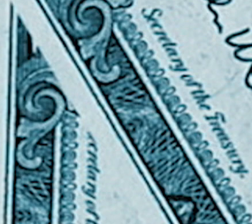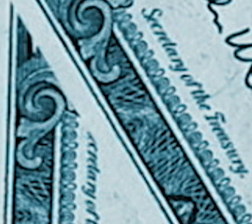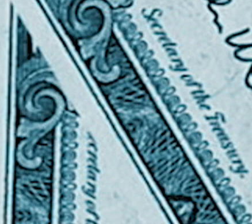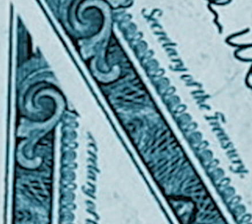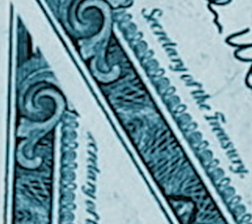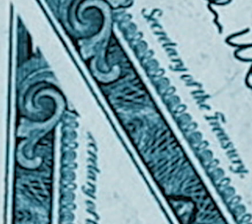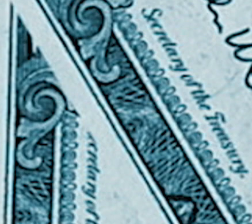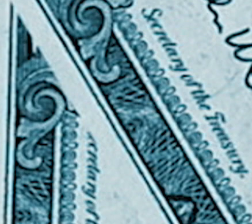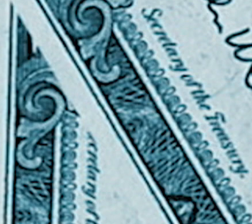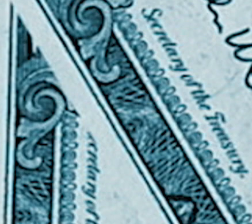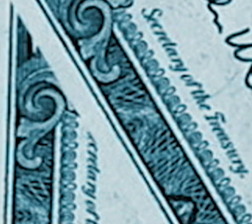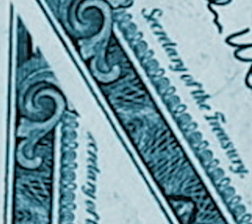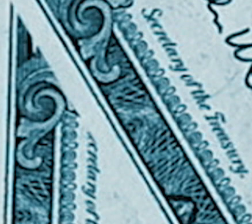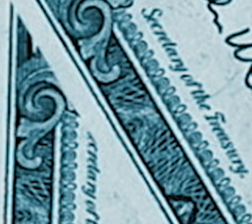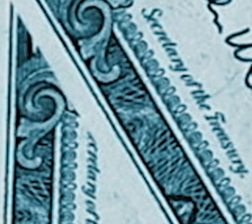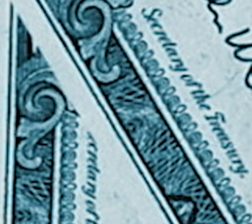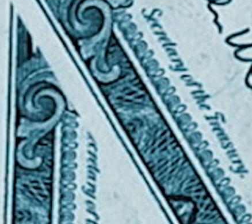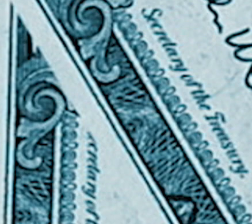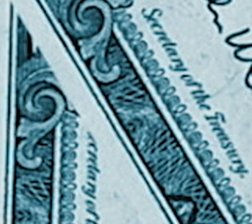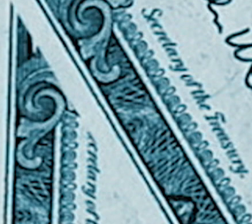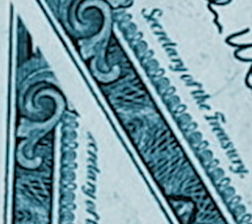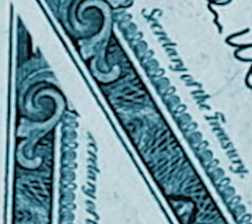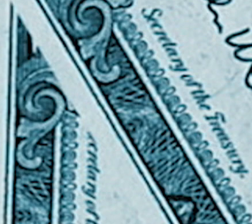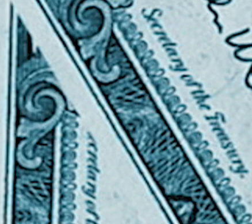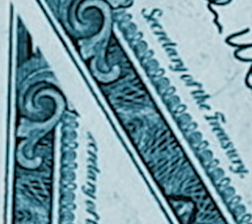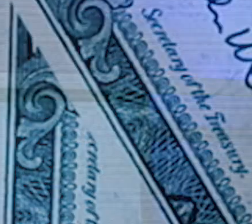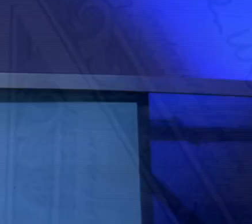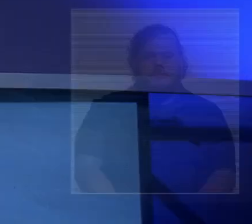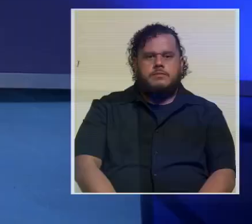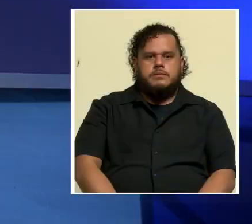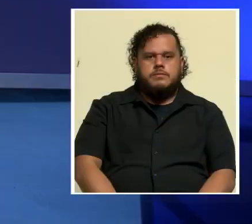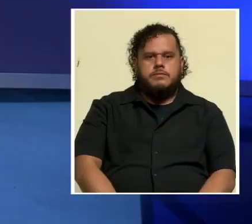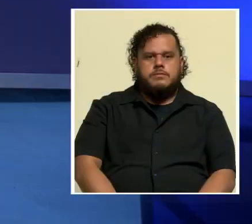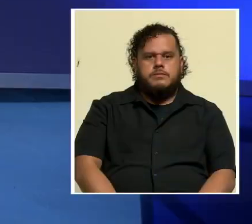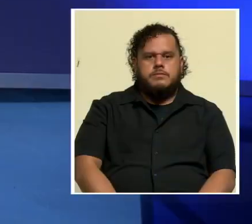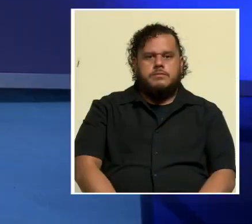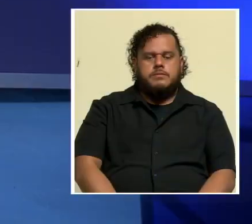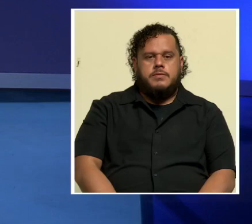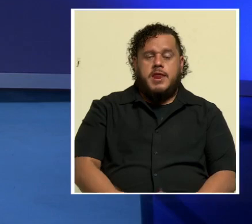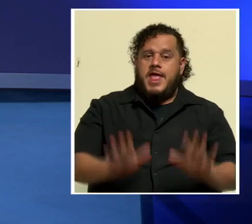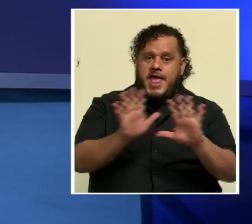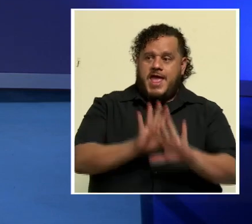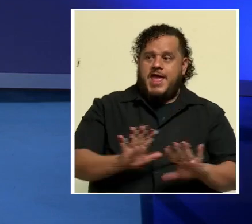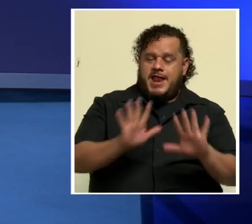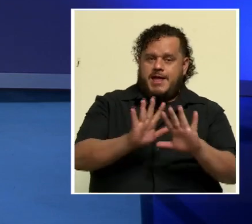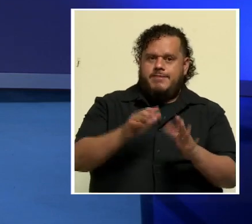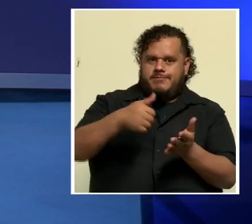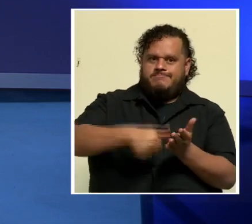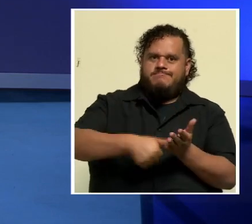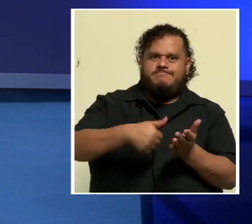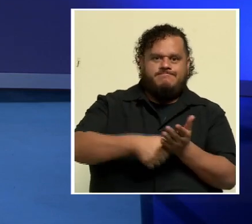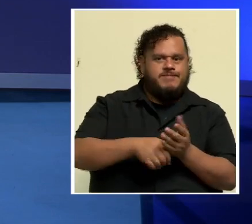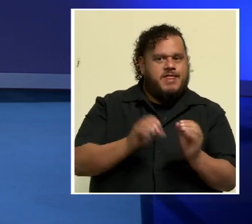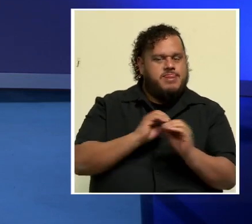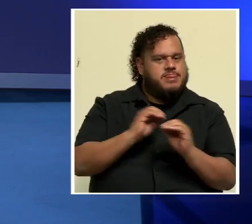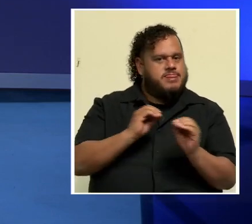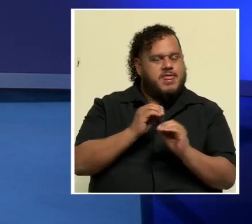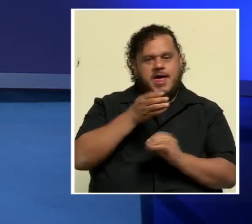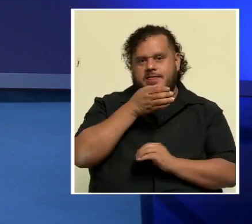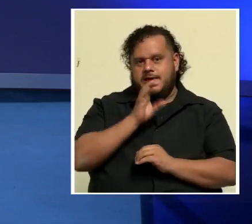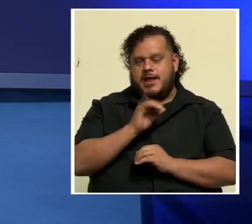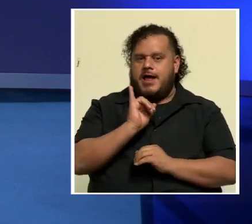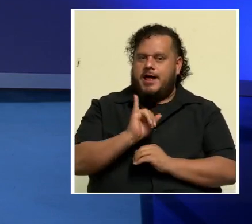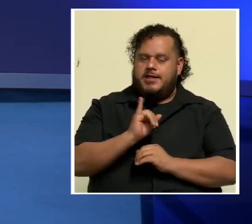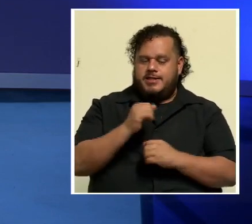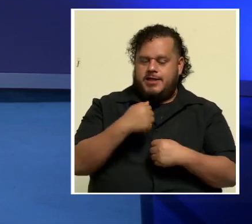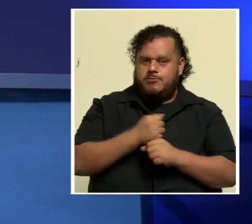Banco Popular presentó el tipo de cambio. El ambiente electoral sigue sin calentar. Así lo hicieron saber